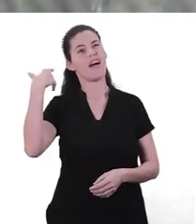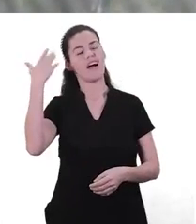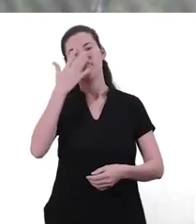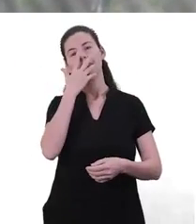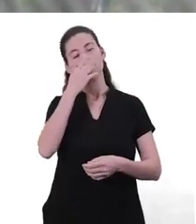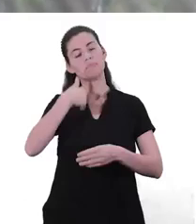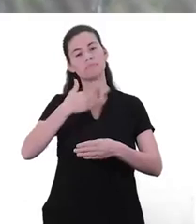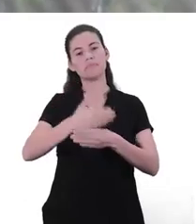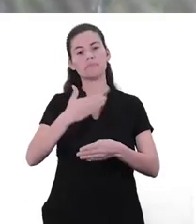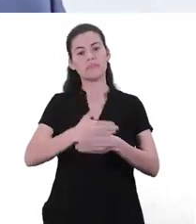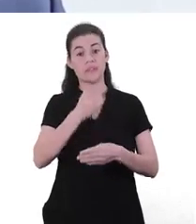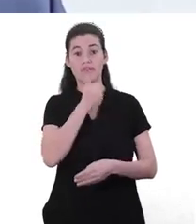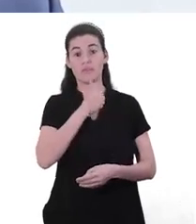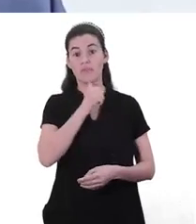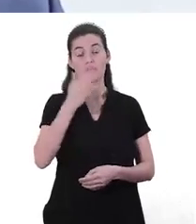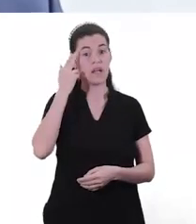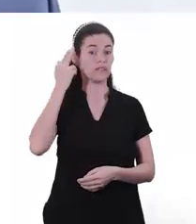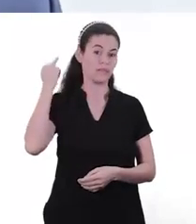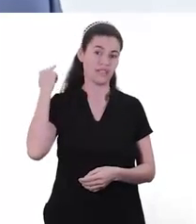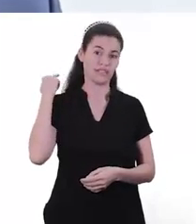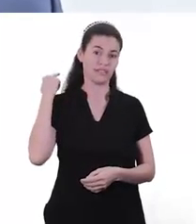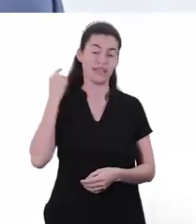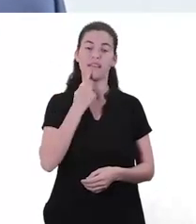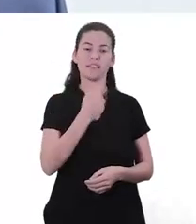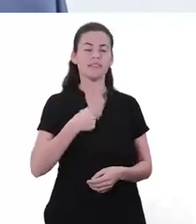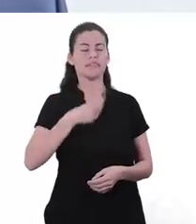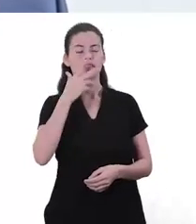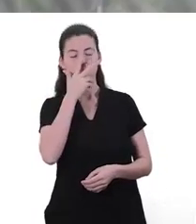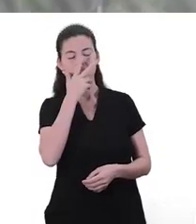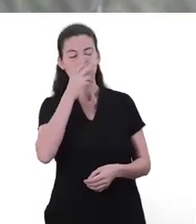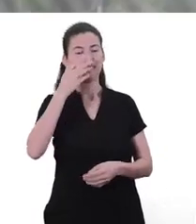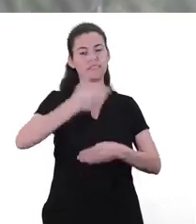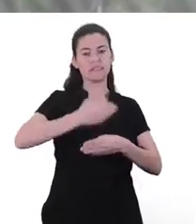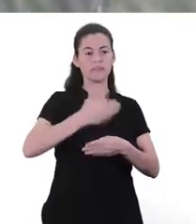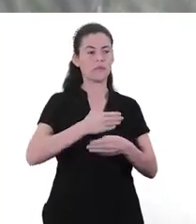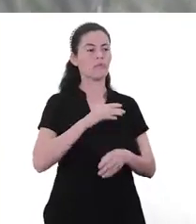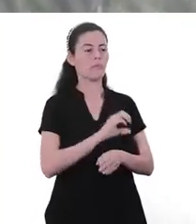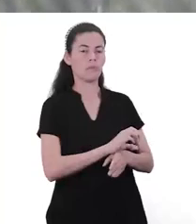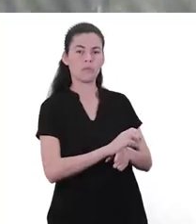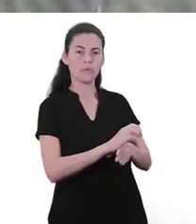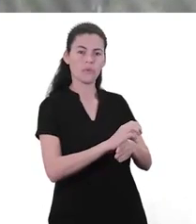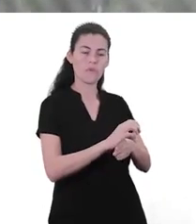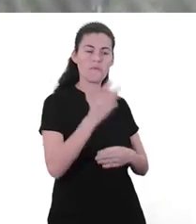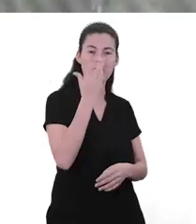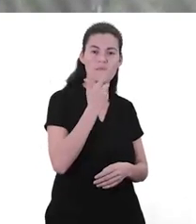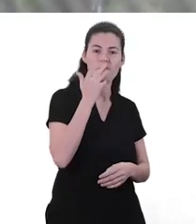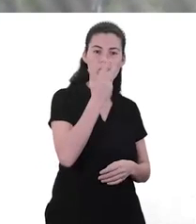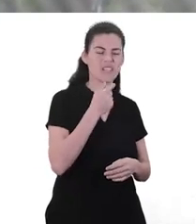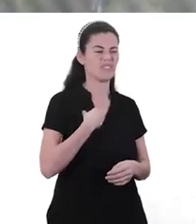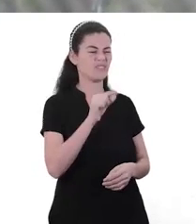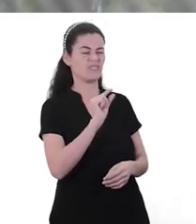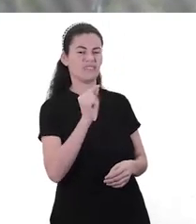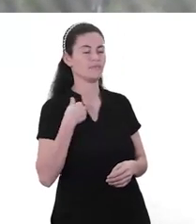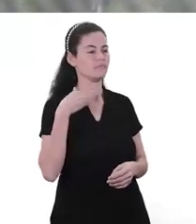teatro, pero mi papá se despertó, digamos, ahí en el... Claro, al principio es como esa represión de, bueno, está bien que haga un ratito por